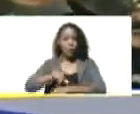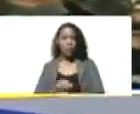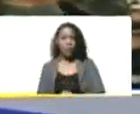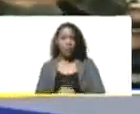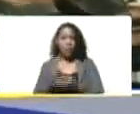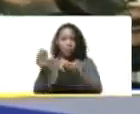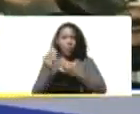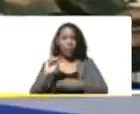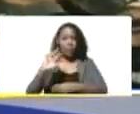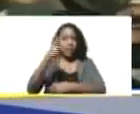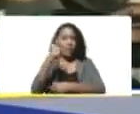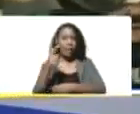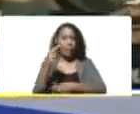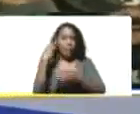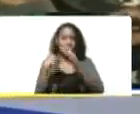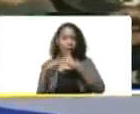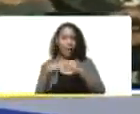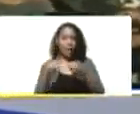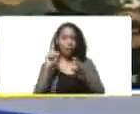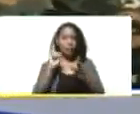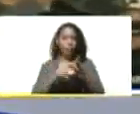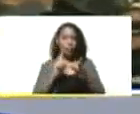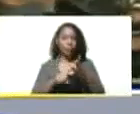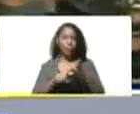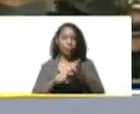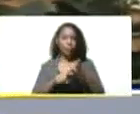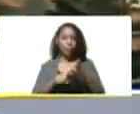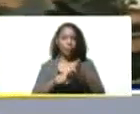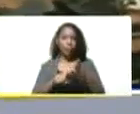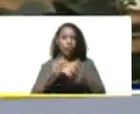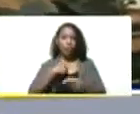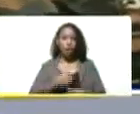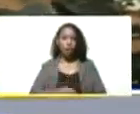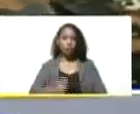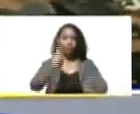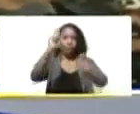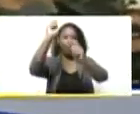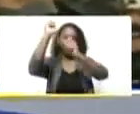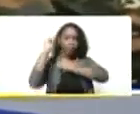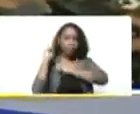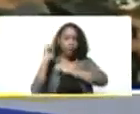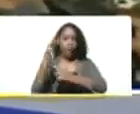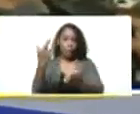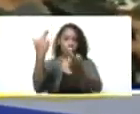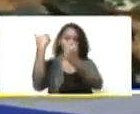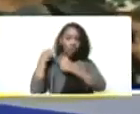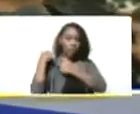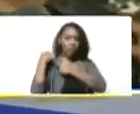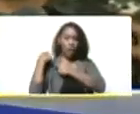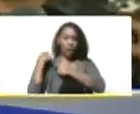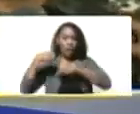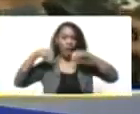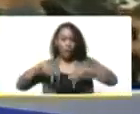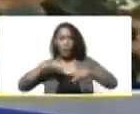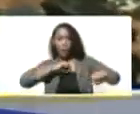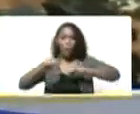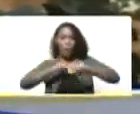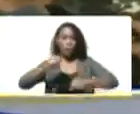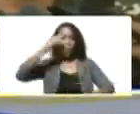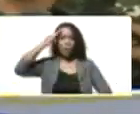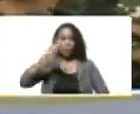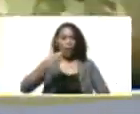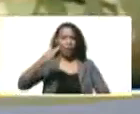dio un tercer mensaje, cuando dijo: asumo la responsabilidad de este movimiento